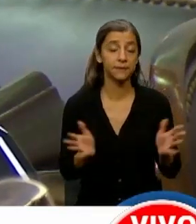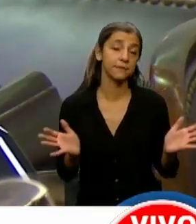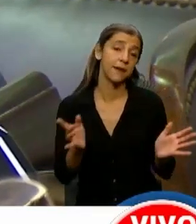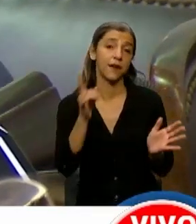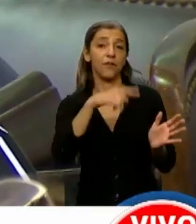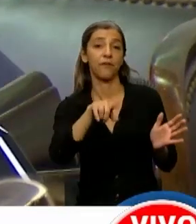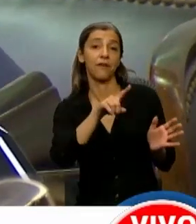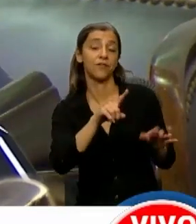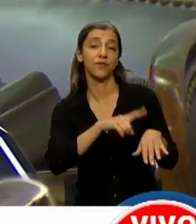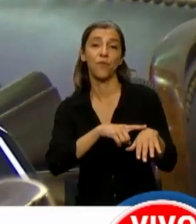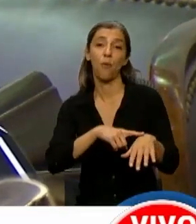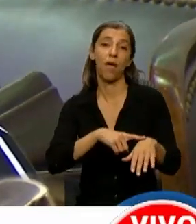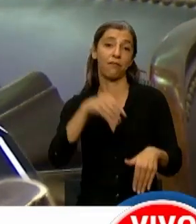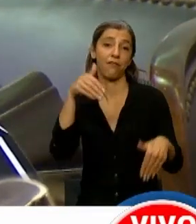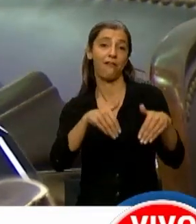se agrandaron,